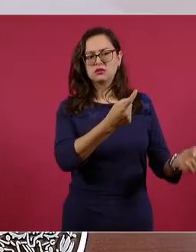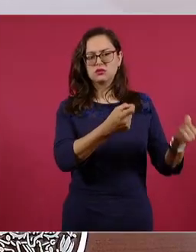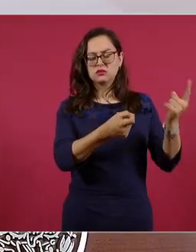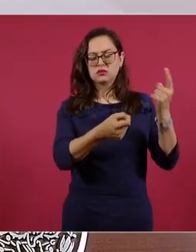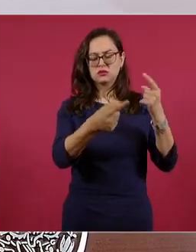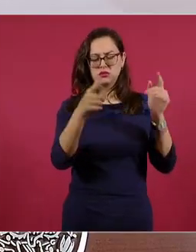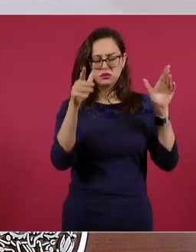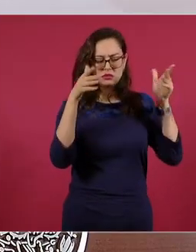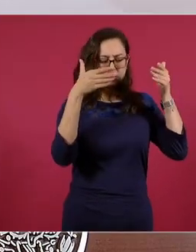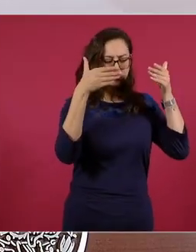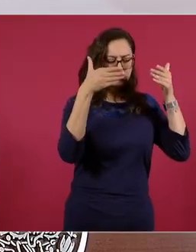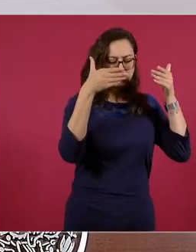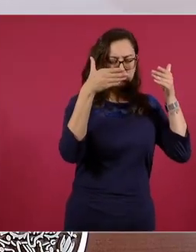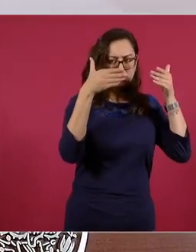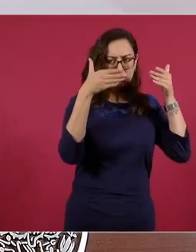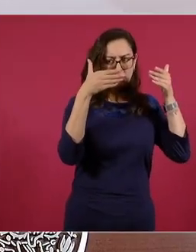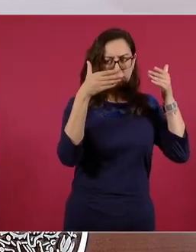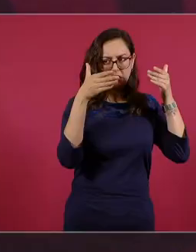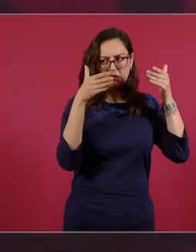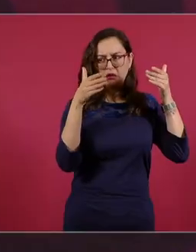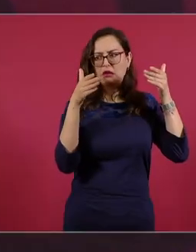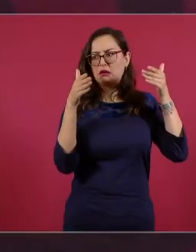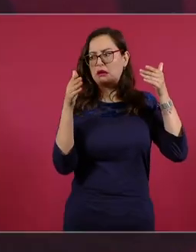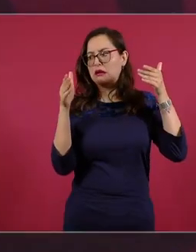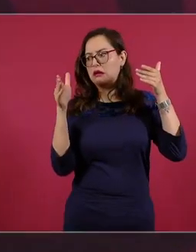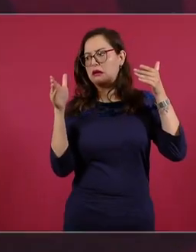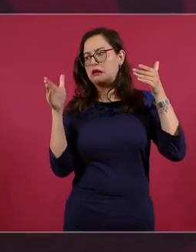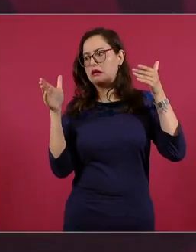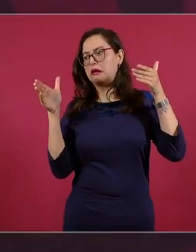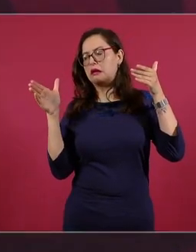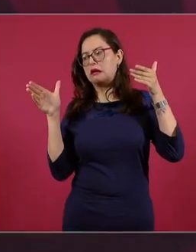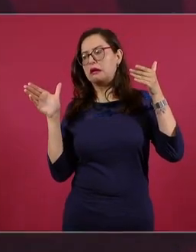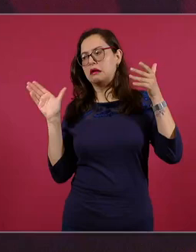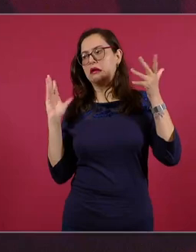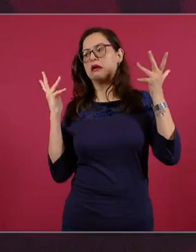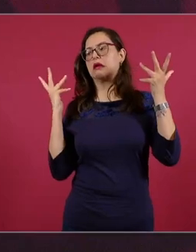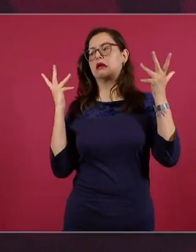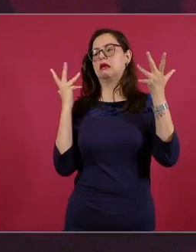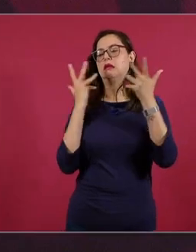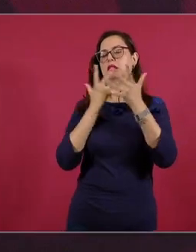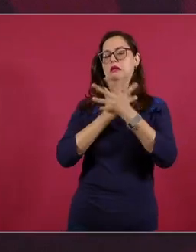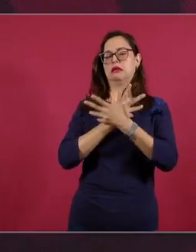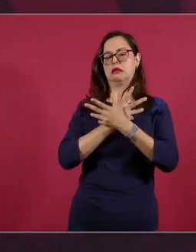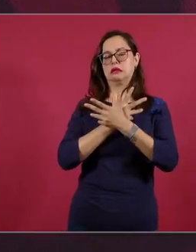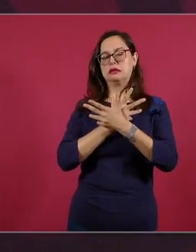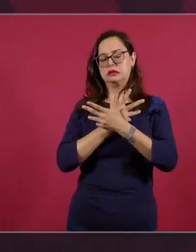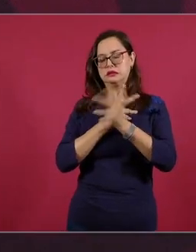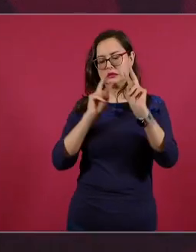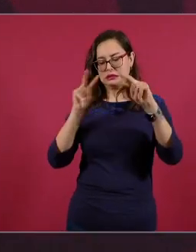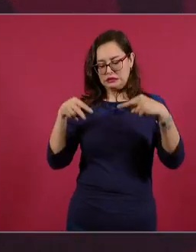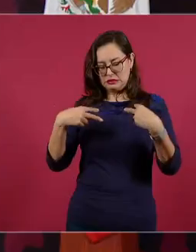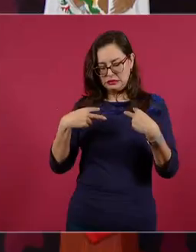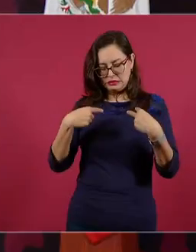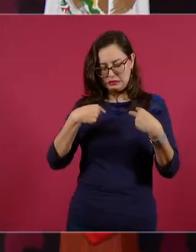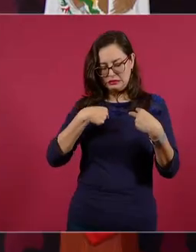están internalizando de que no debe de haber clasismo,